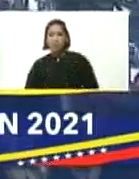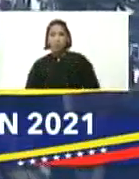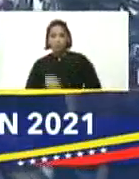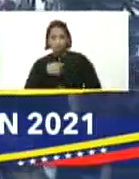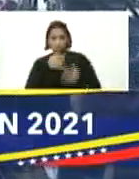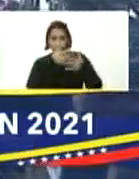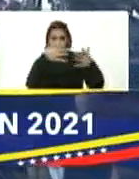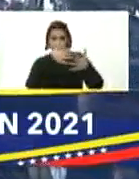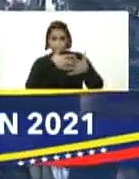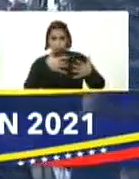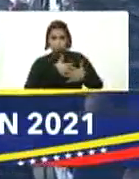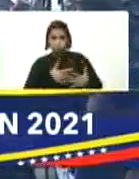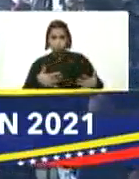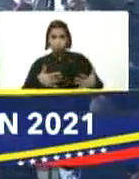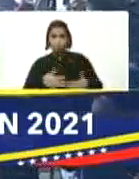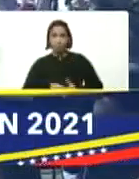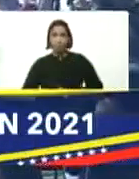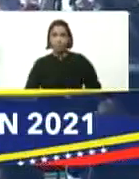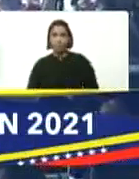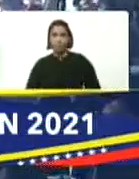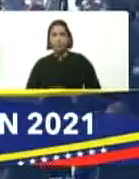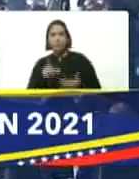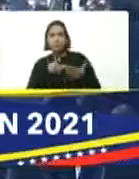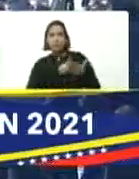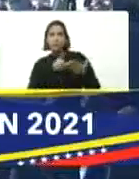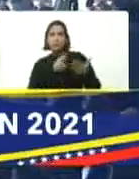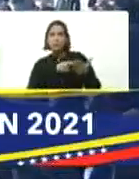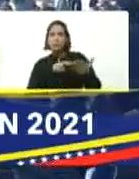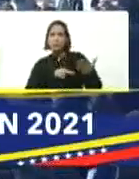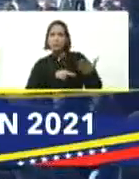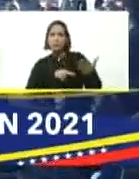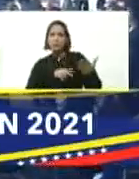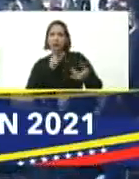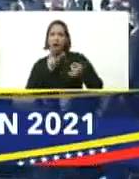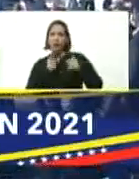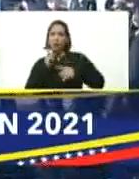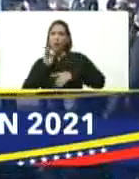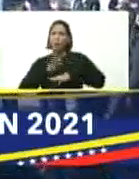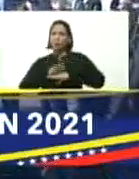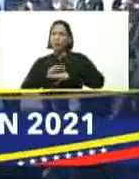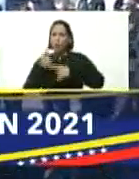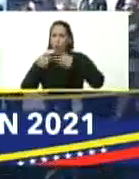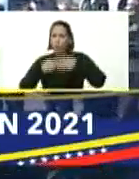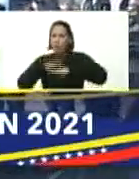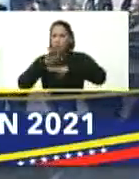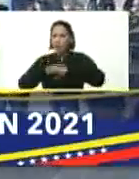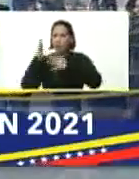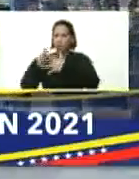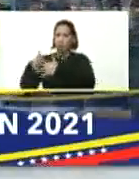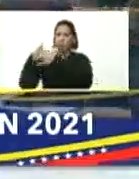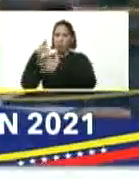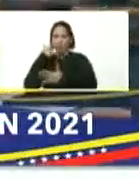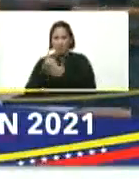narración de algunos sucesos en los Estados Unidos. Miren la...